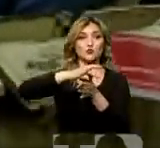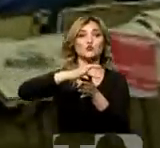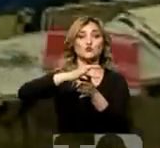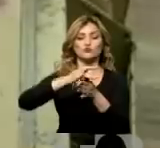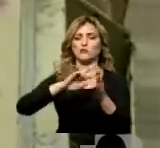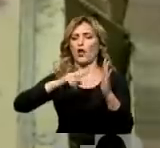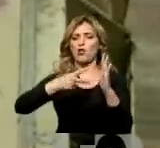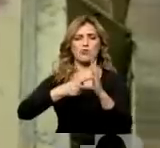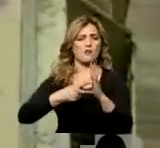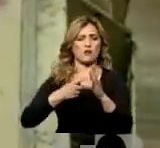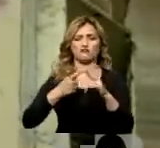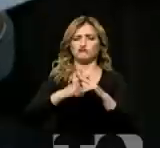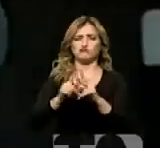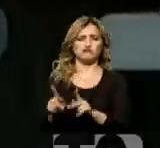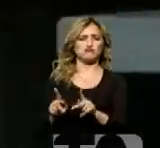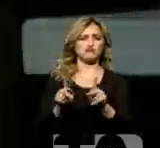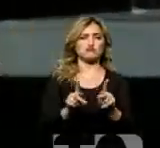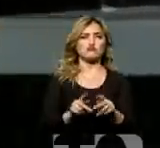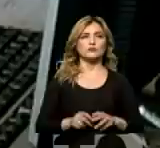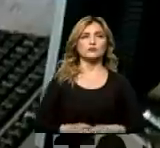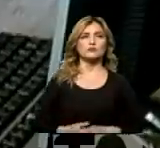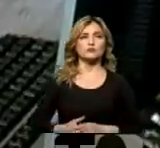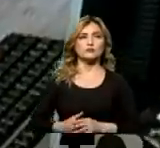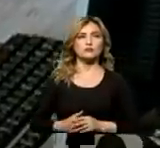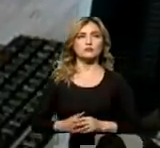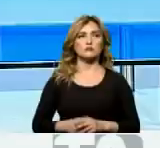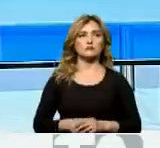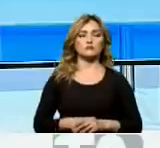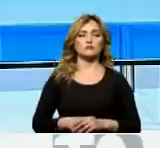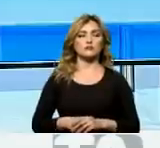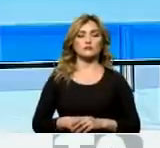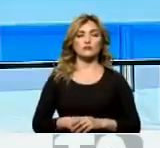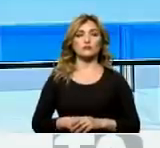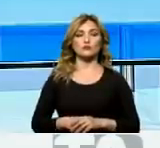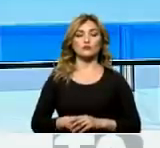encuentran activados. En Quito, Andrea Samaniego, 24 horas.